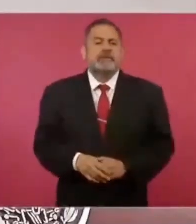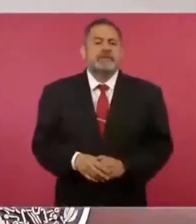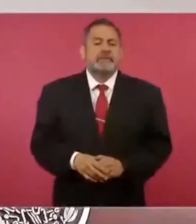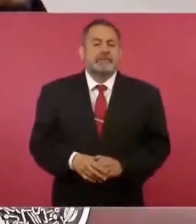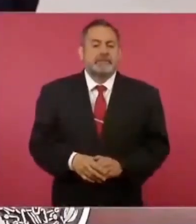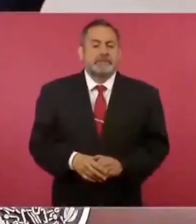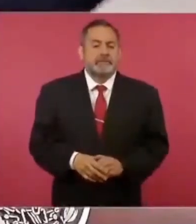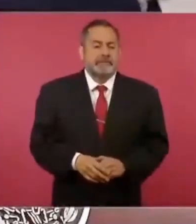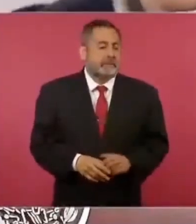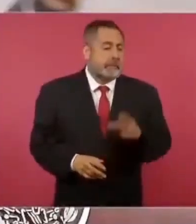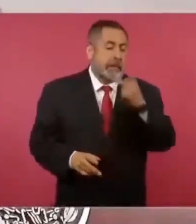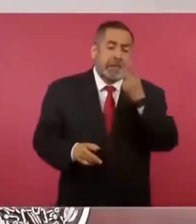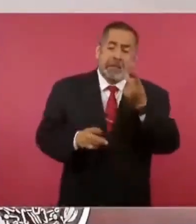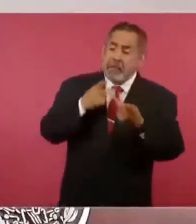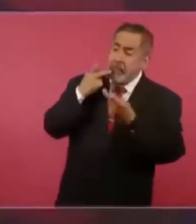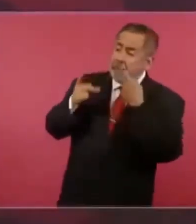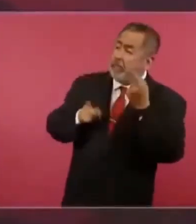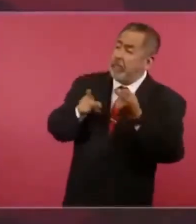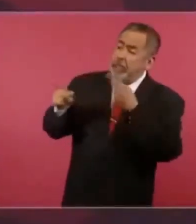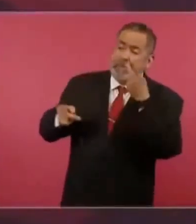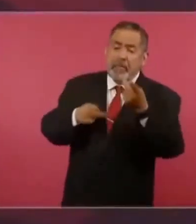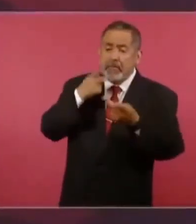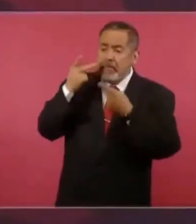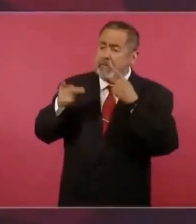Nada más debate de que,